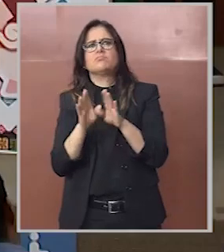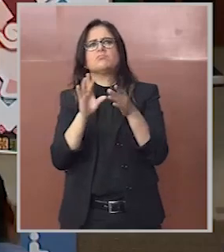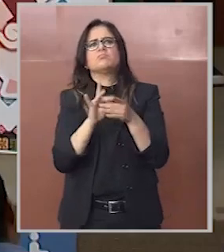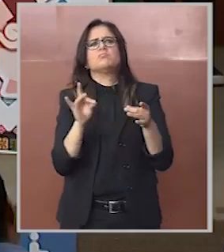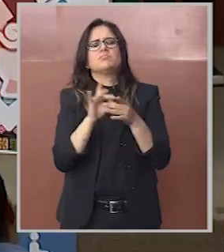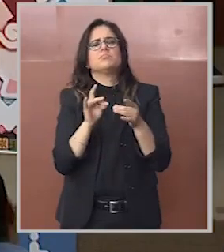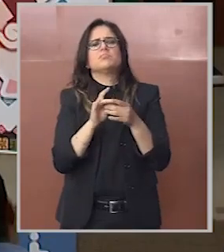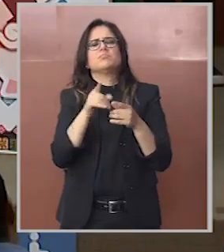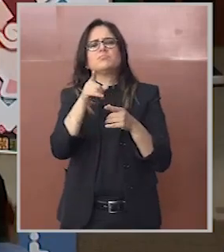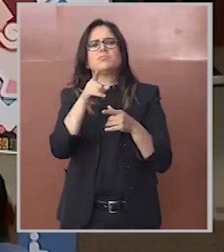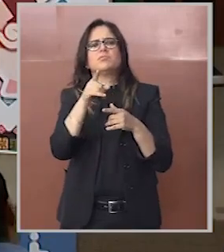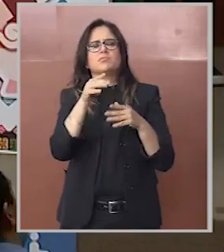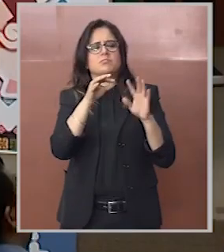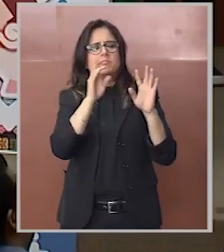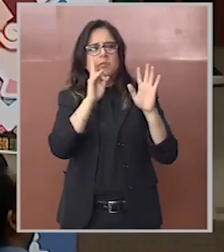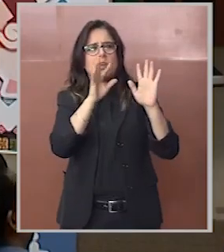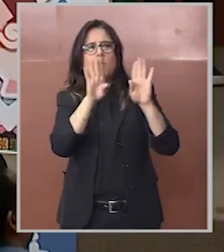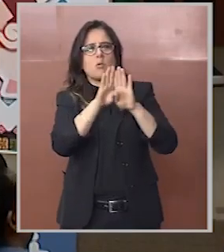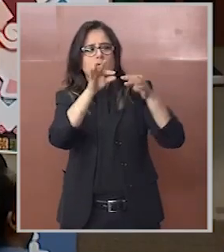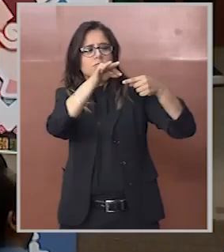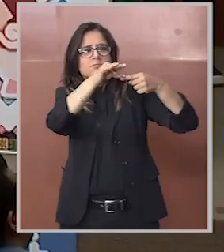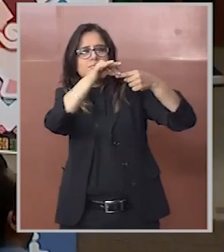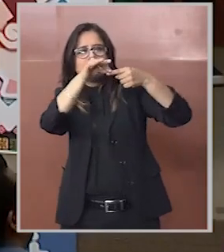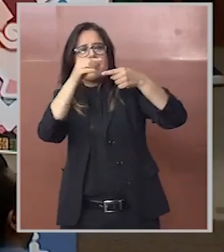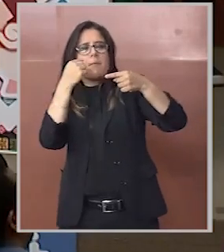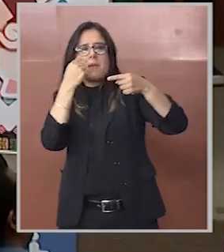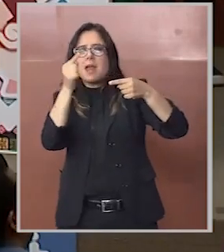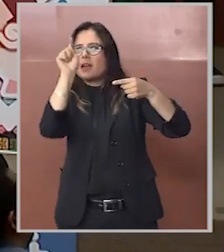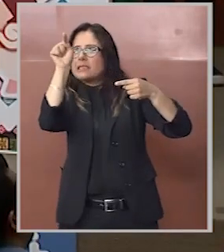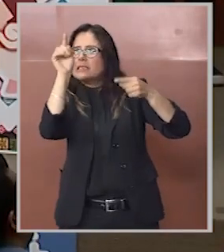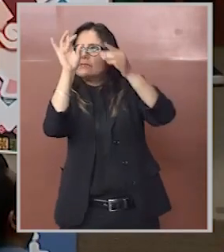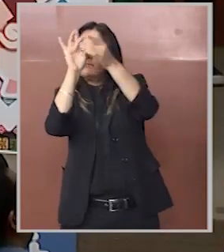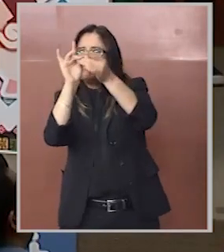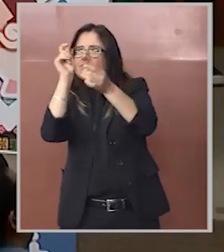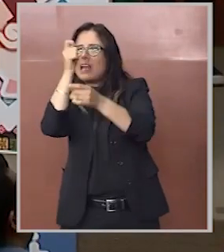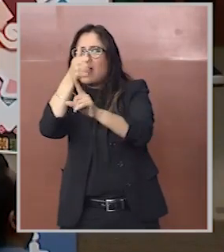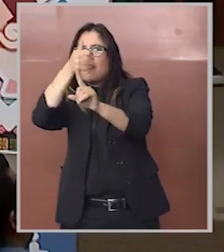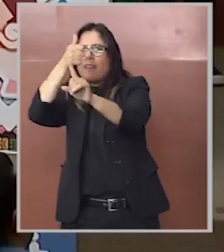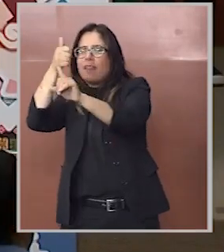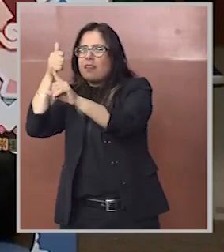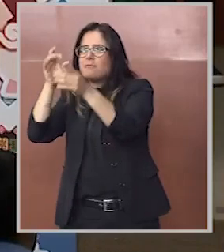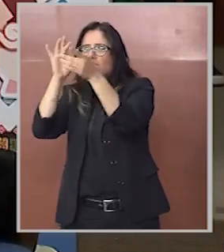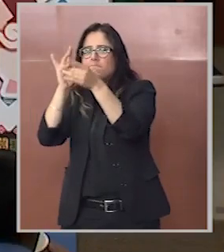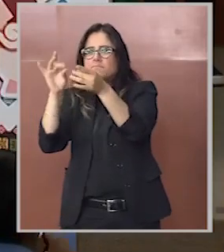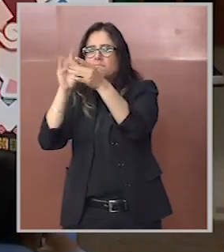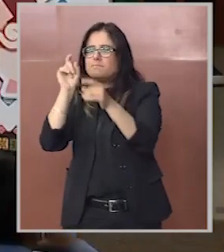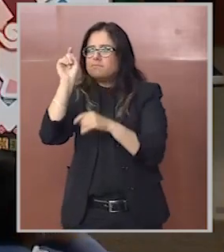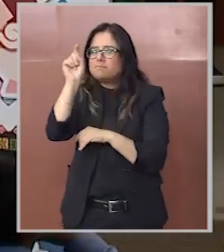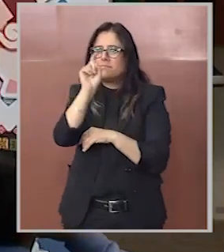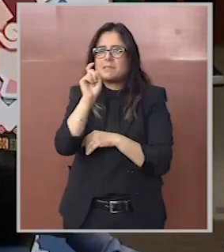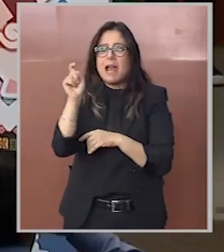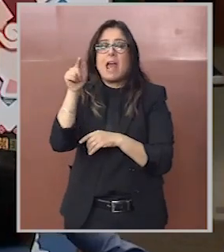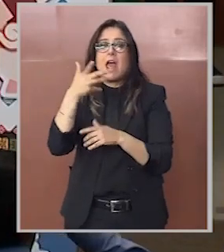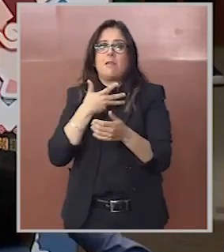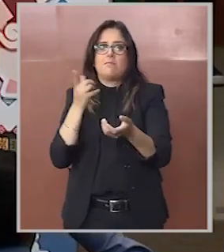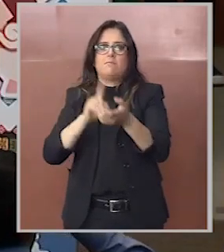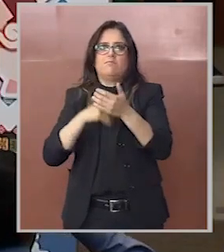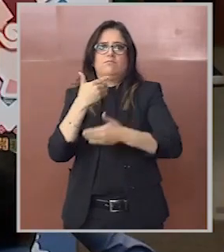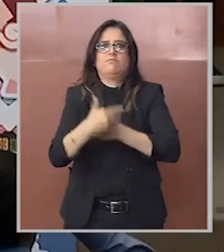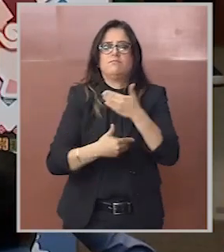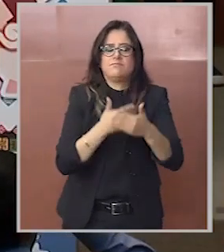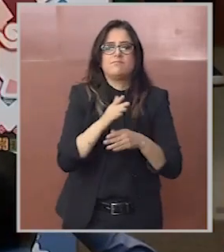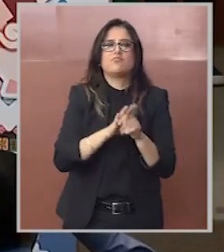guiándonos no para poder este consultar ahí este pues estos servicios que brinda Pues el poder judicial este de la